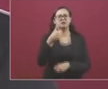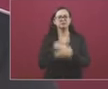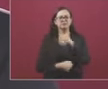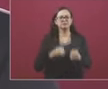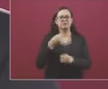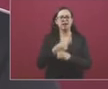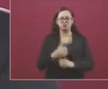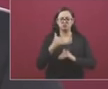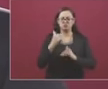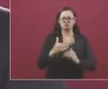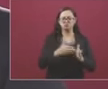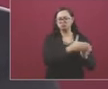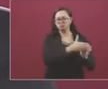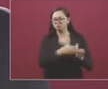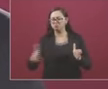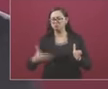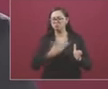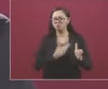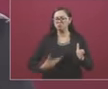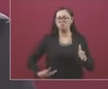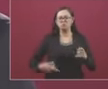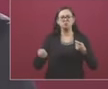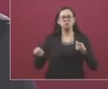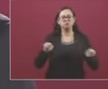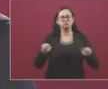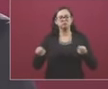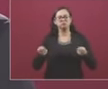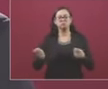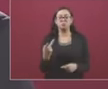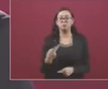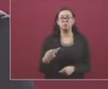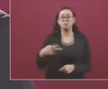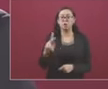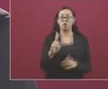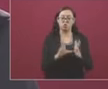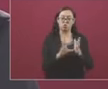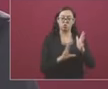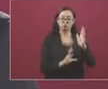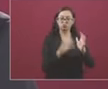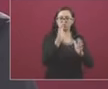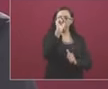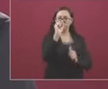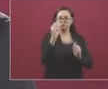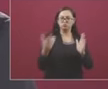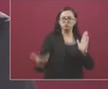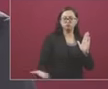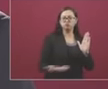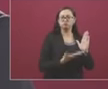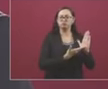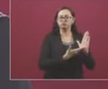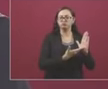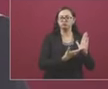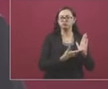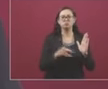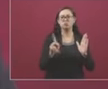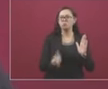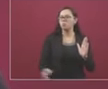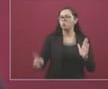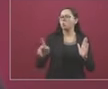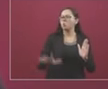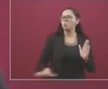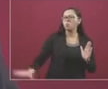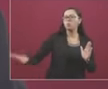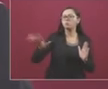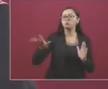pero según nuestra carta magna el pueblo tiene en todo momento el